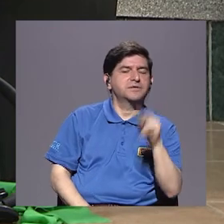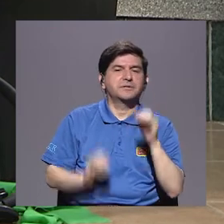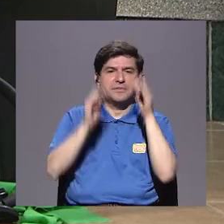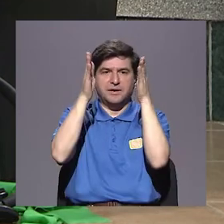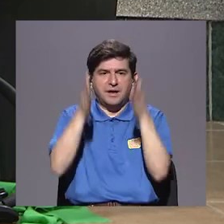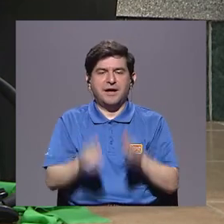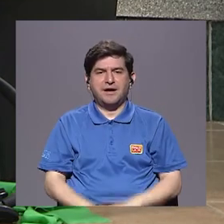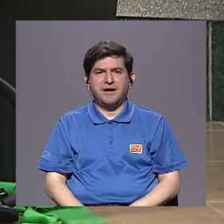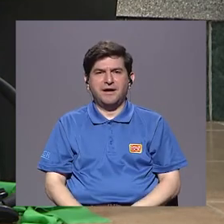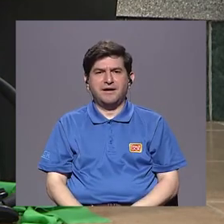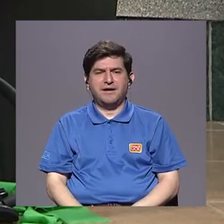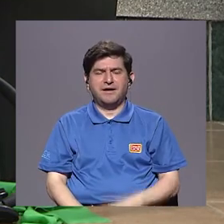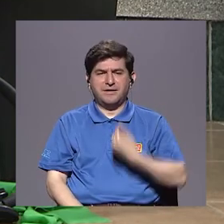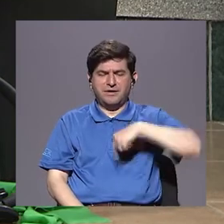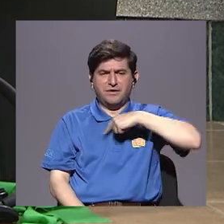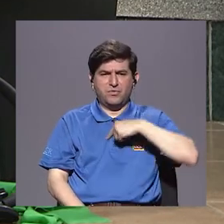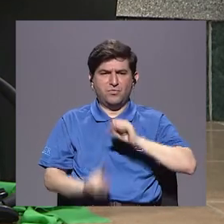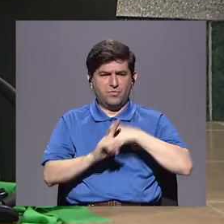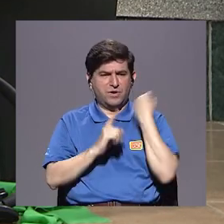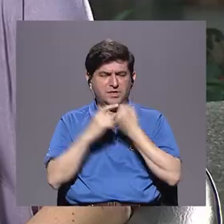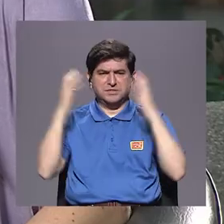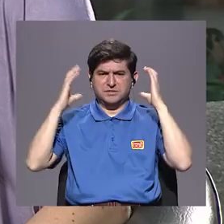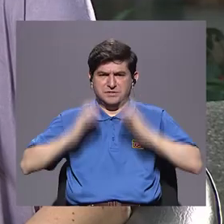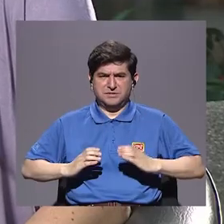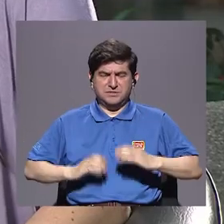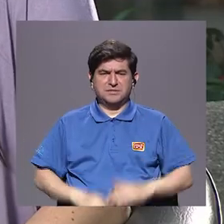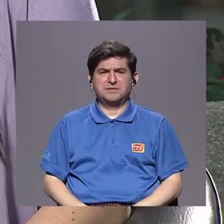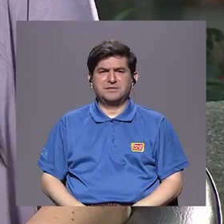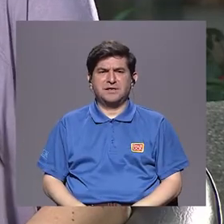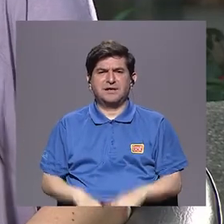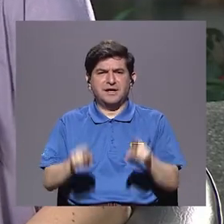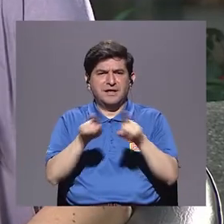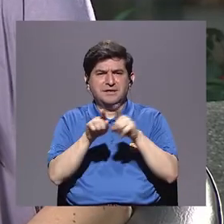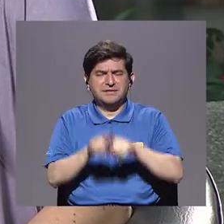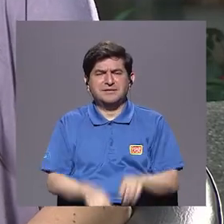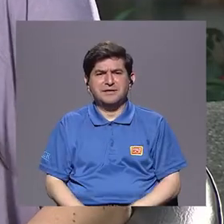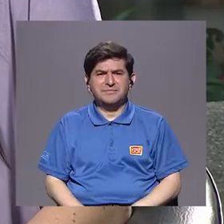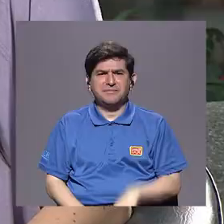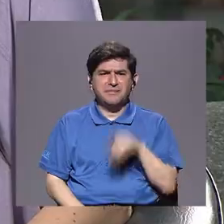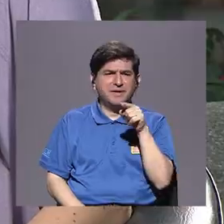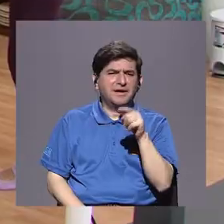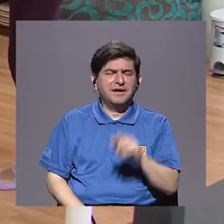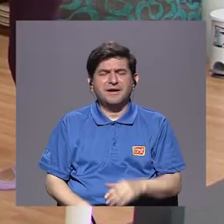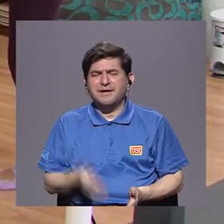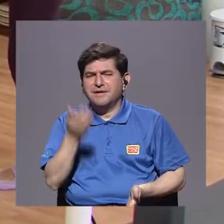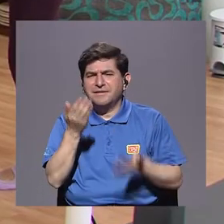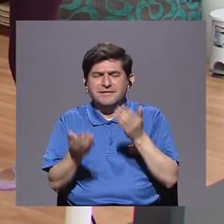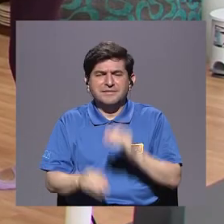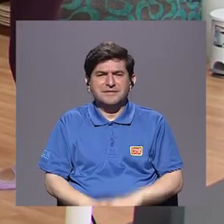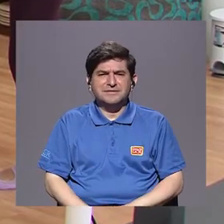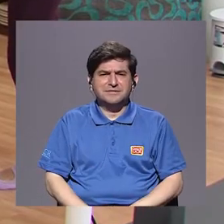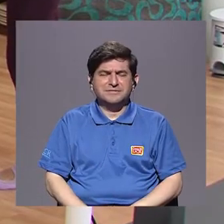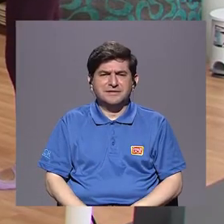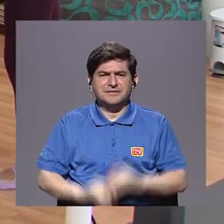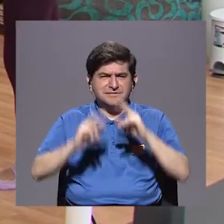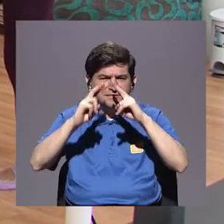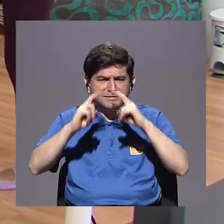profesor cómo está nuestra alineación, qué tal están nuestros acortamientos físicos y para